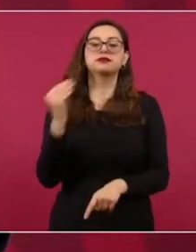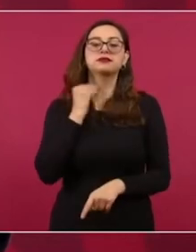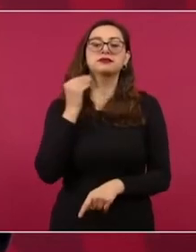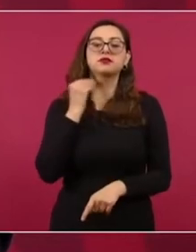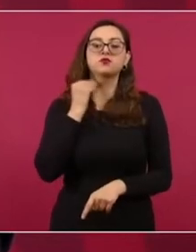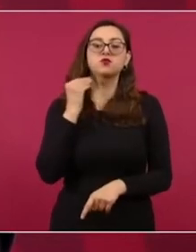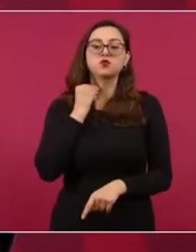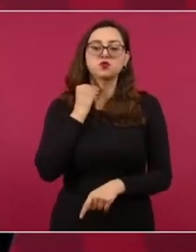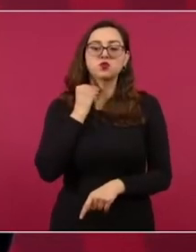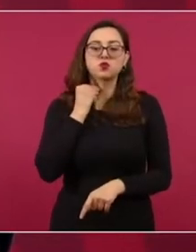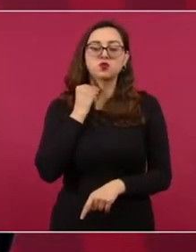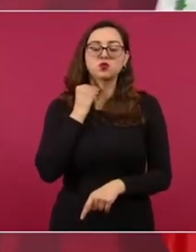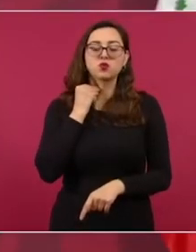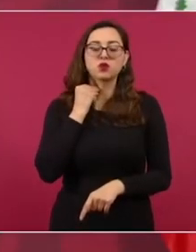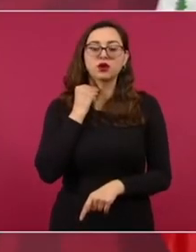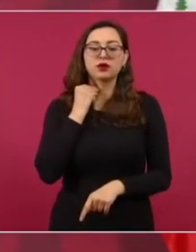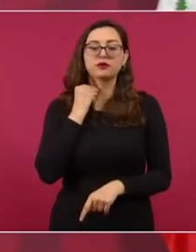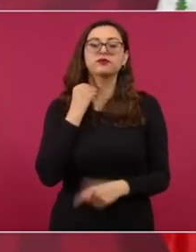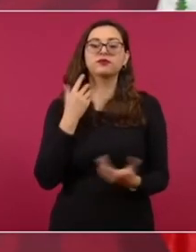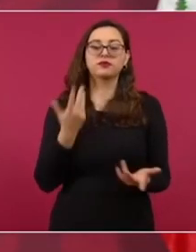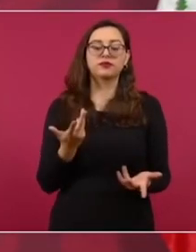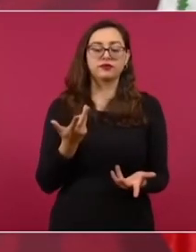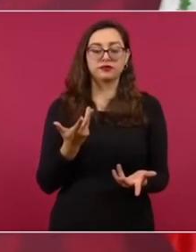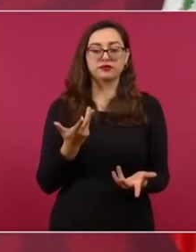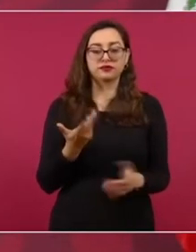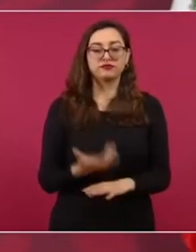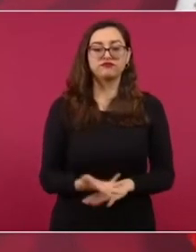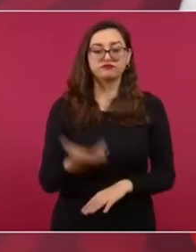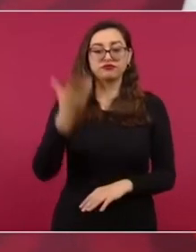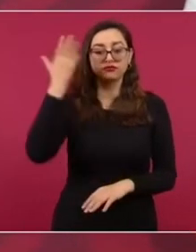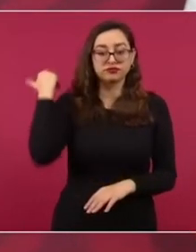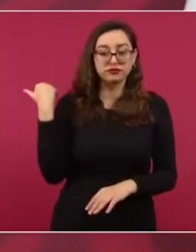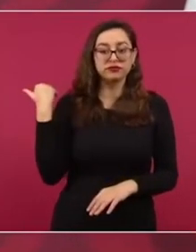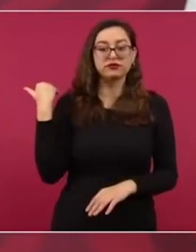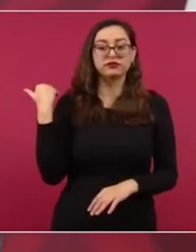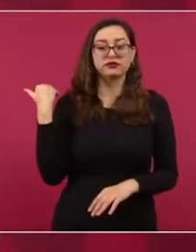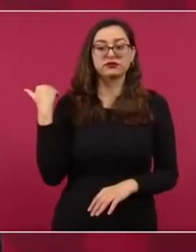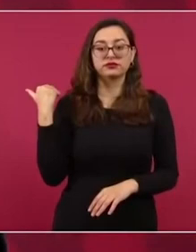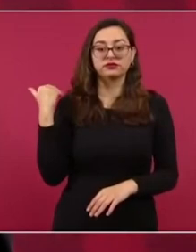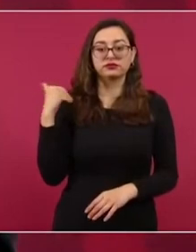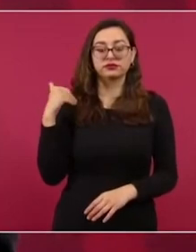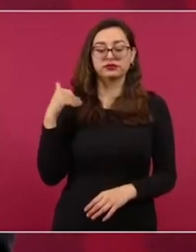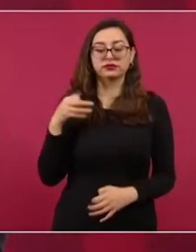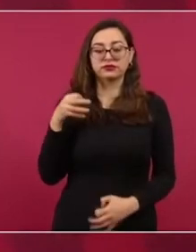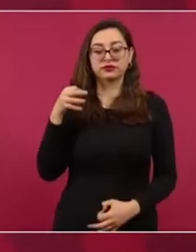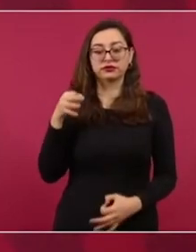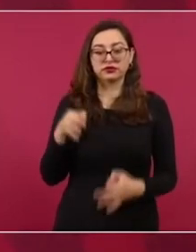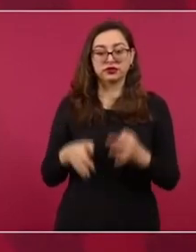Él fue de los que ayudó en el juicio